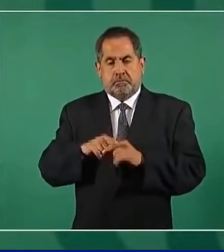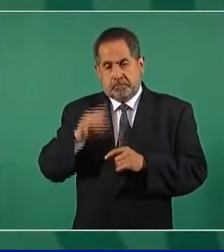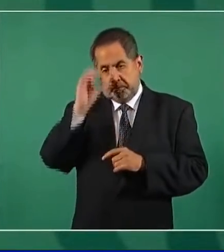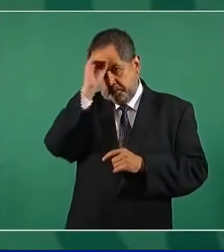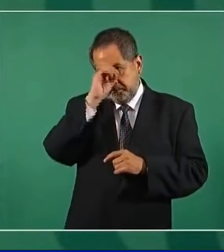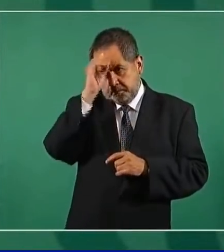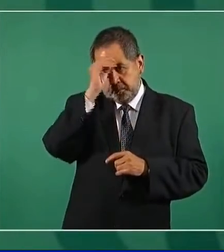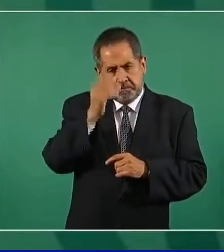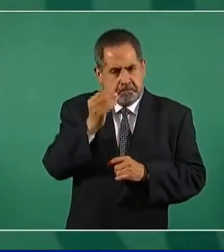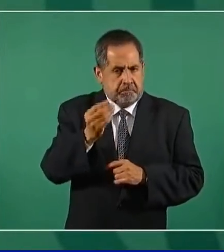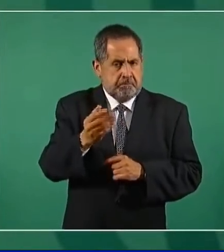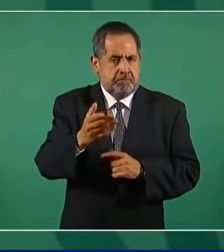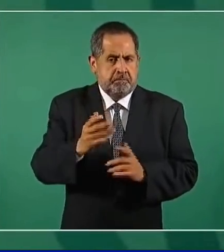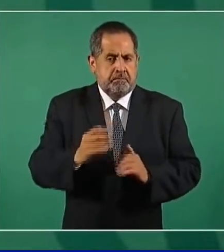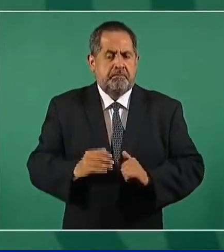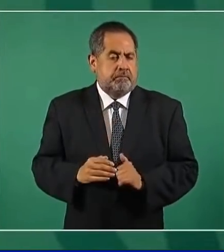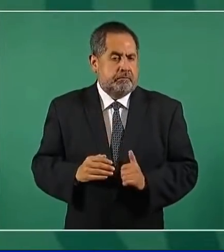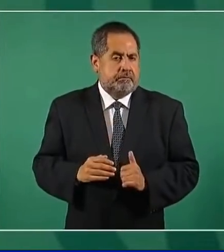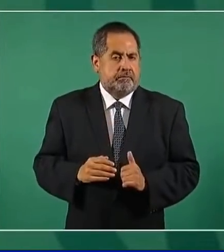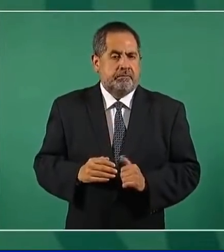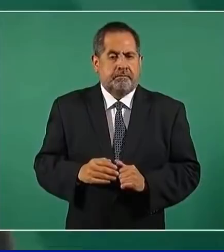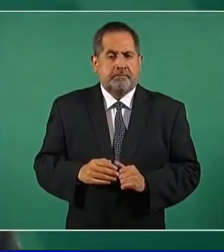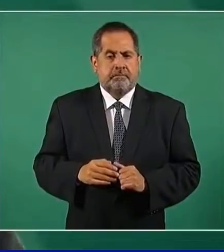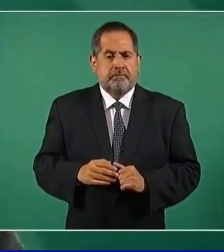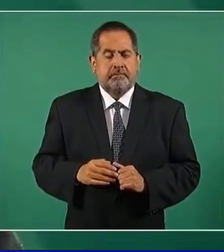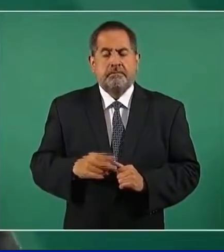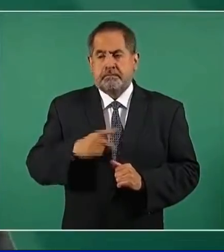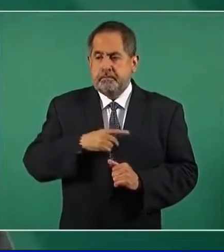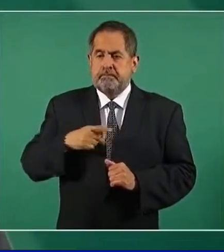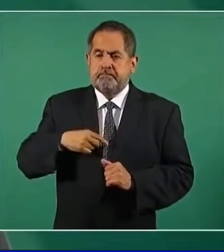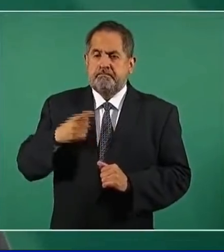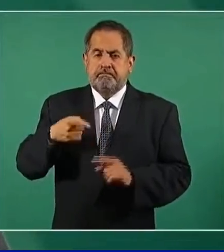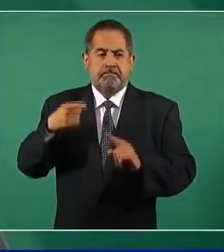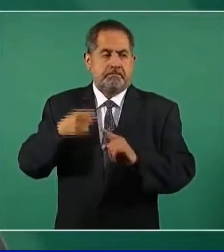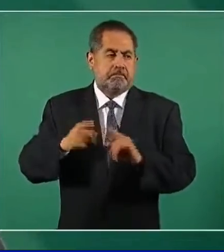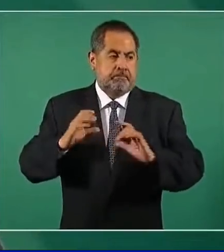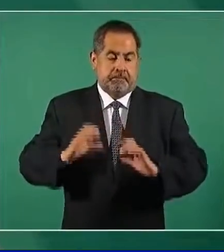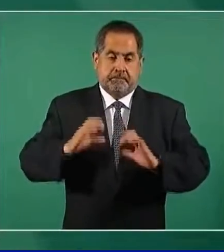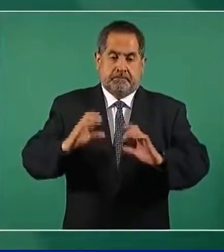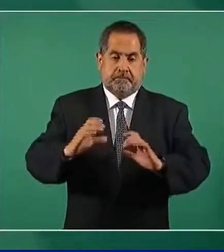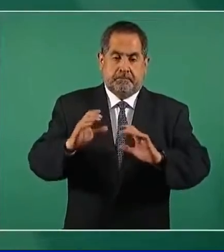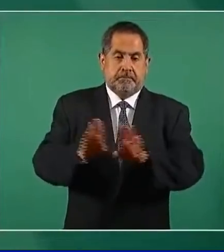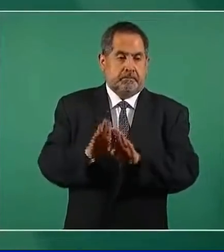porque sí se debe de cuidar.